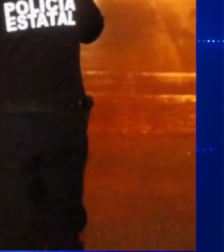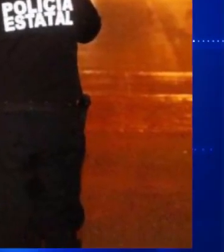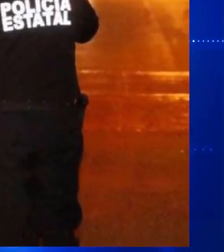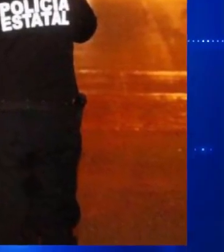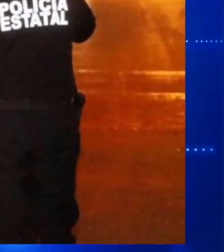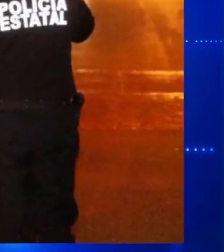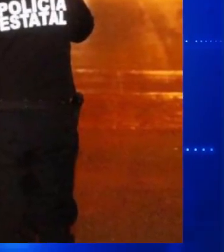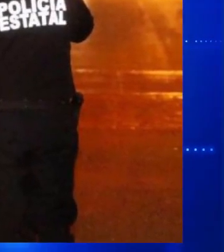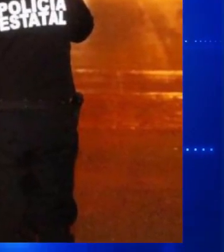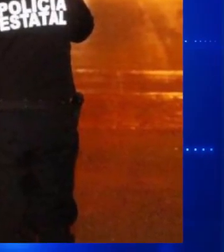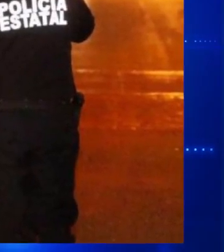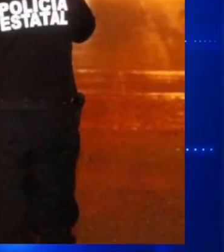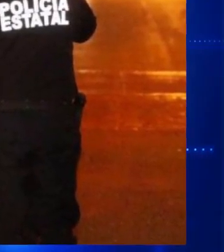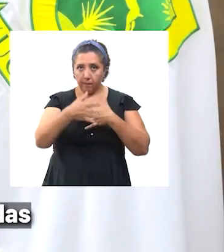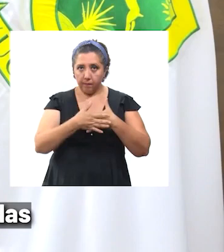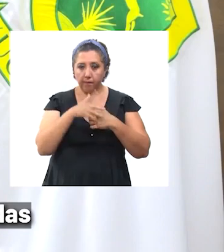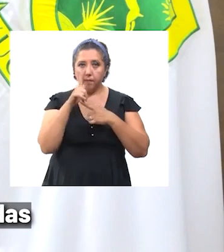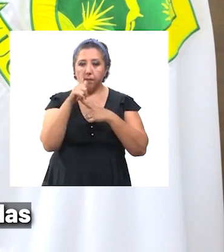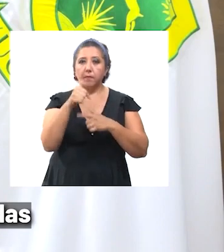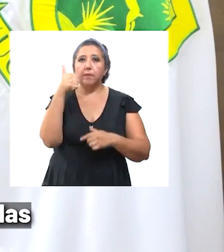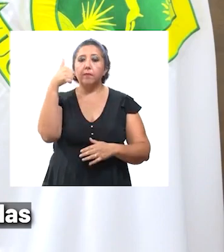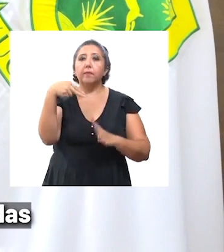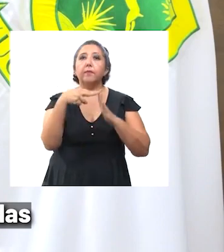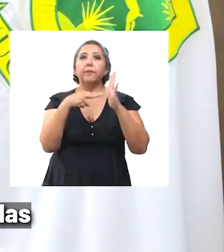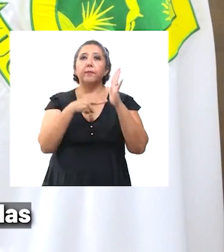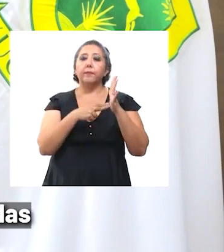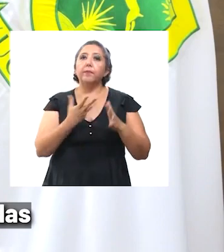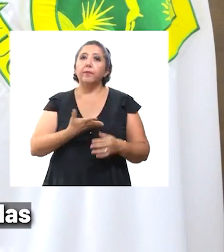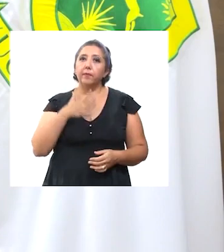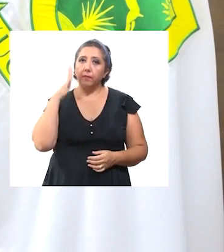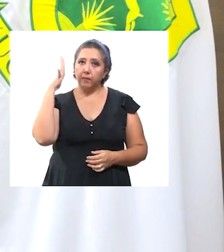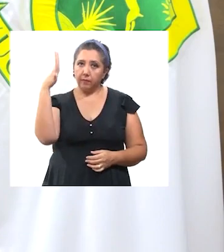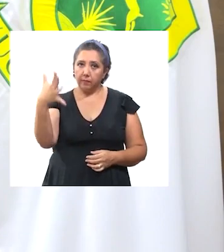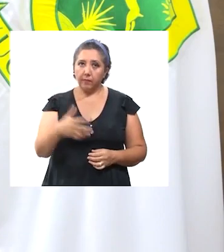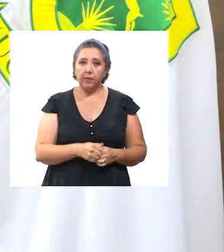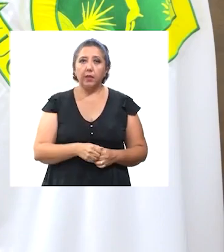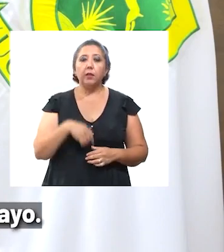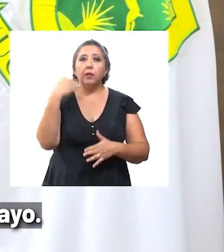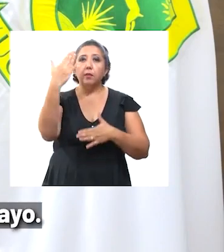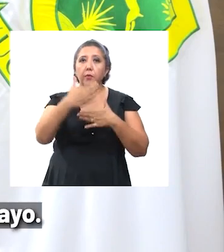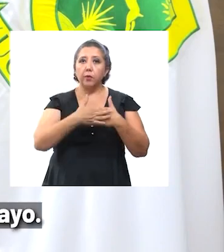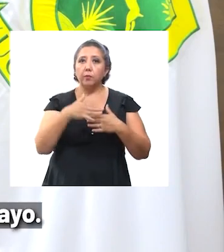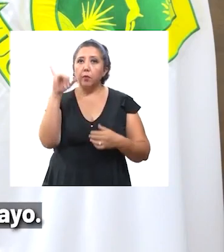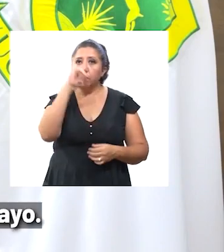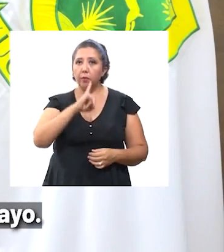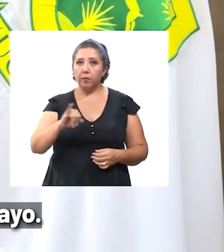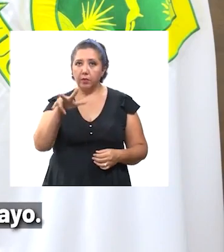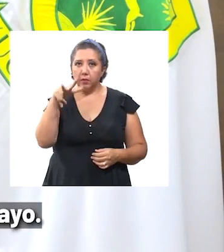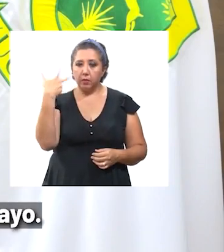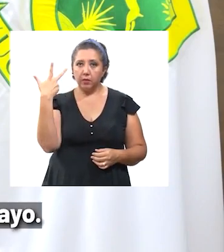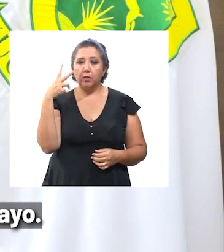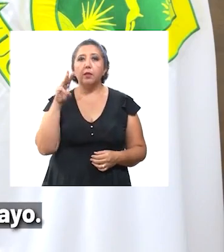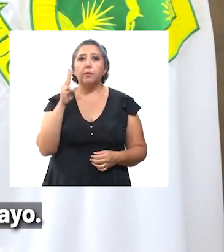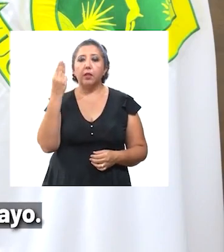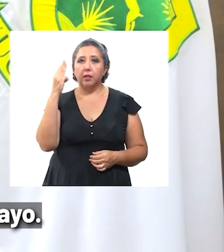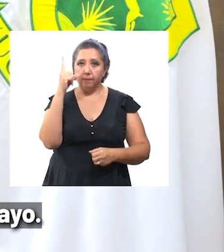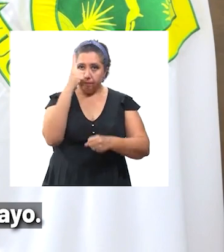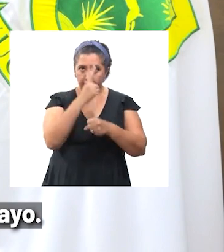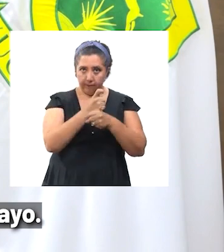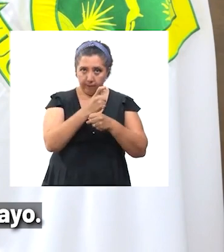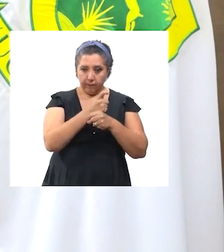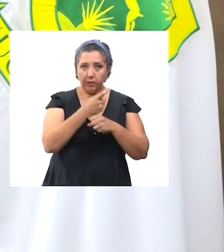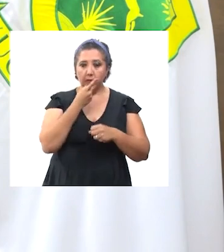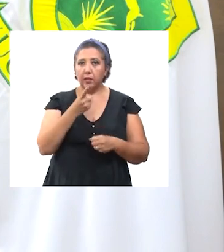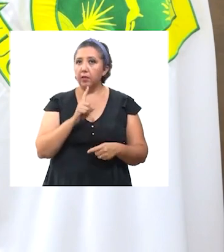de más de un año de operativos y bloqueos viales el gobierno de yucatán anunció el pasado lunes 10 de mayo el levantamiento de la restricción a la movilidad